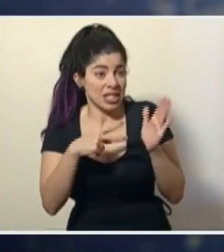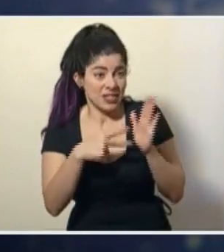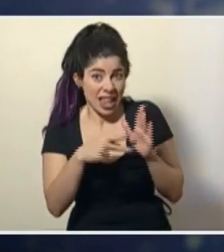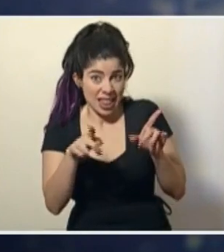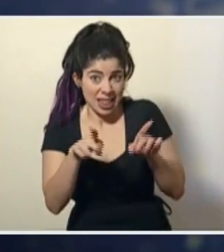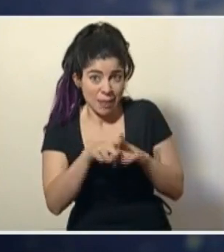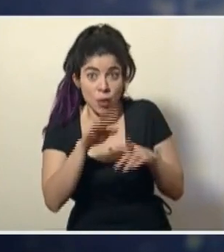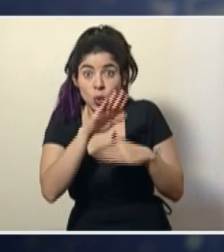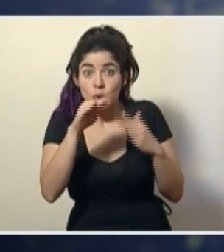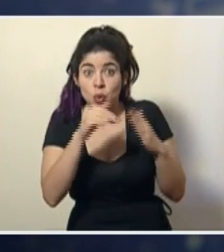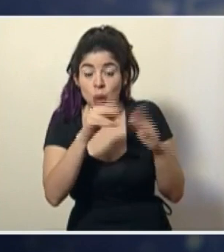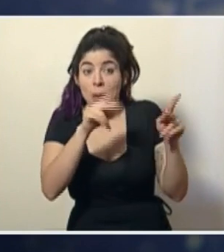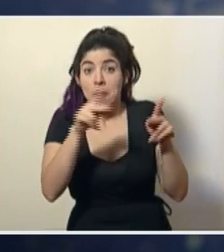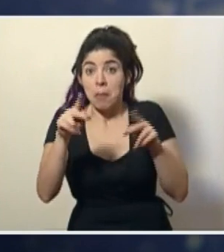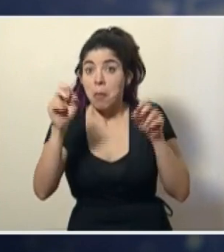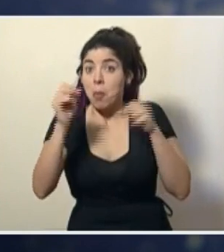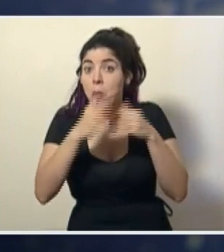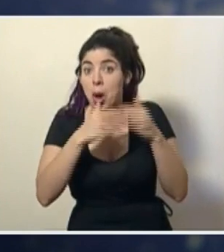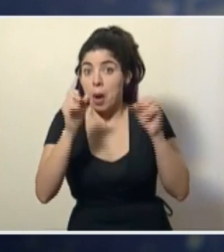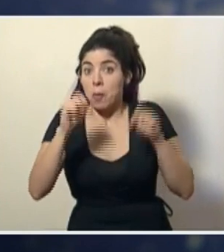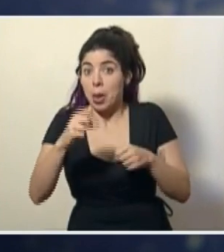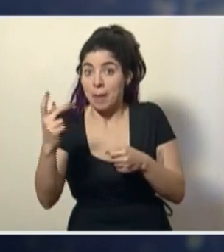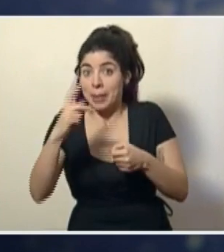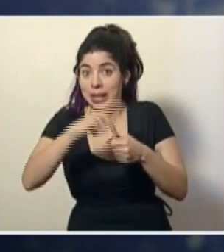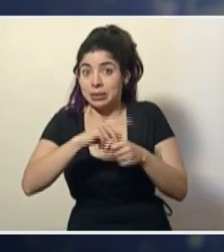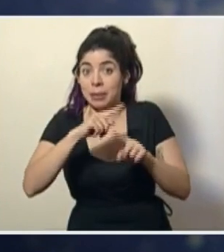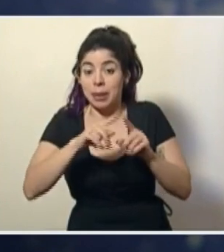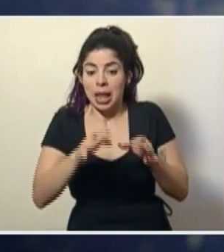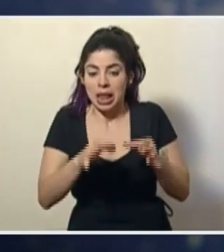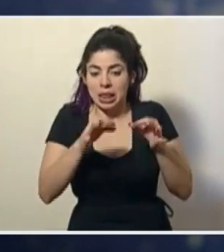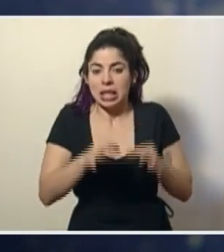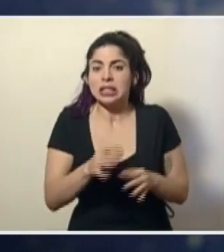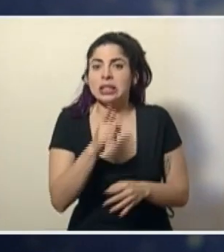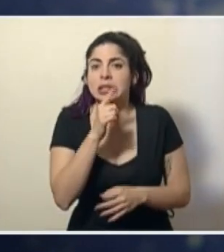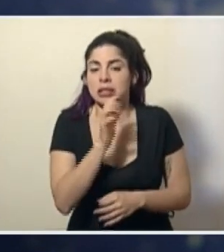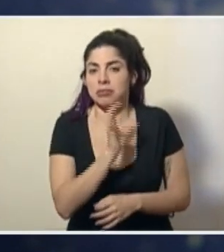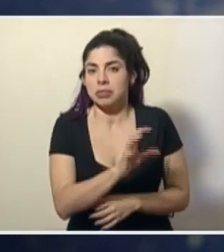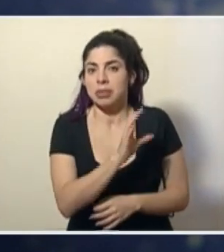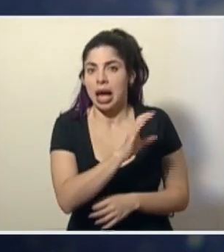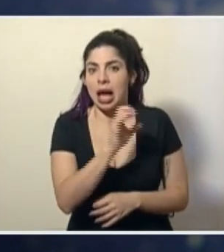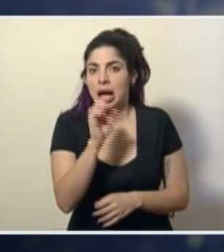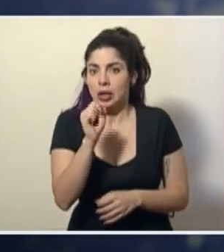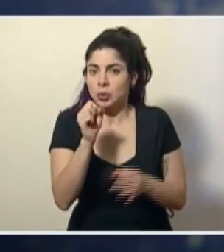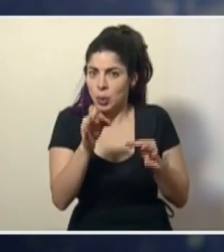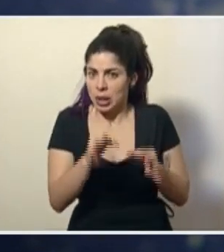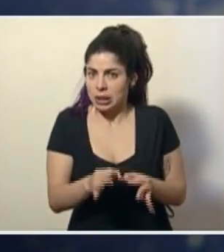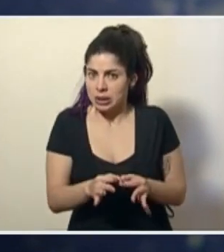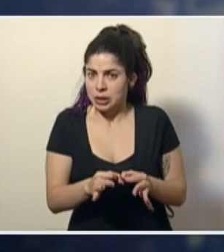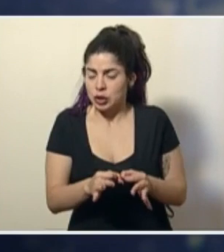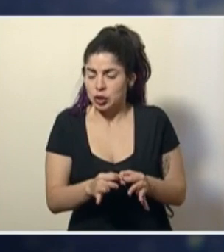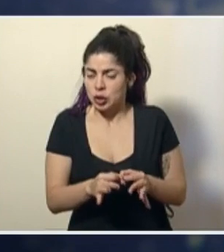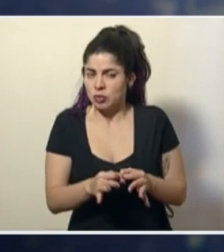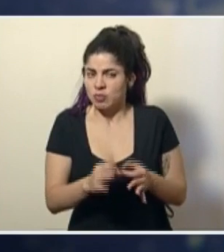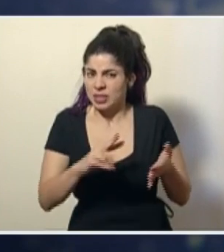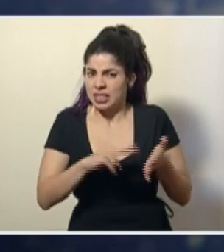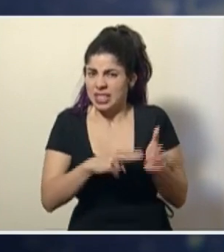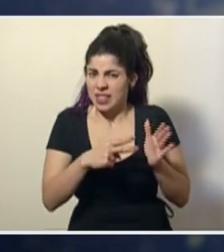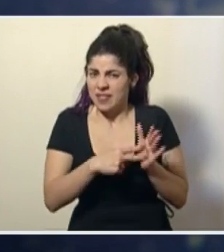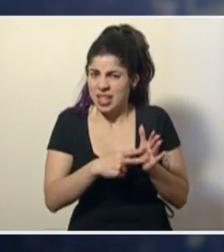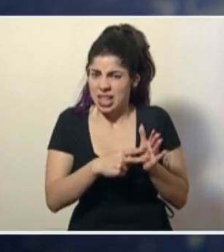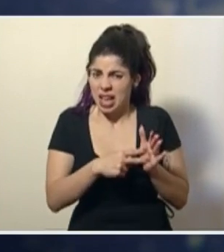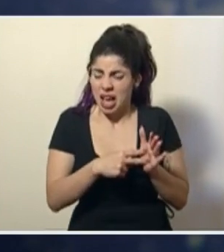el hecho de que todo el mundo pueda participar, pero la decisión final la toma la Caja del Seguro Social. Es decir, no se